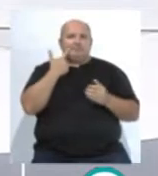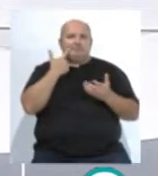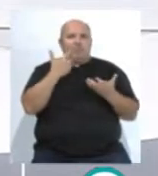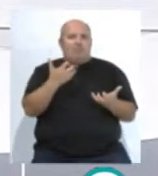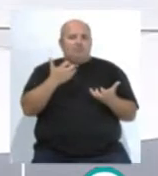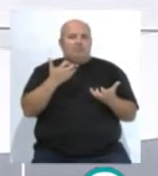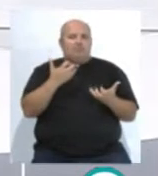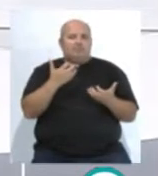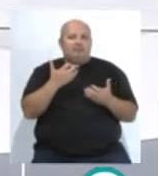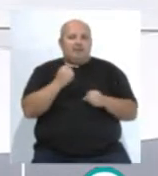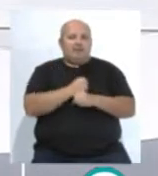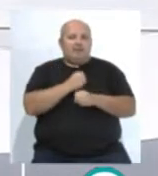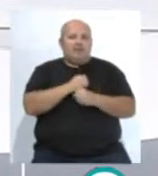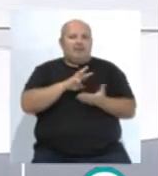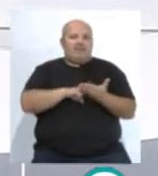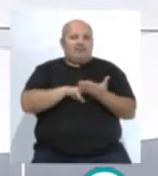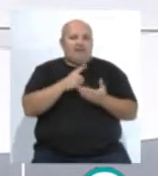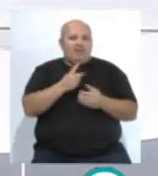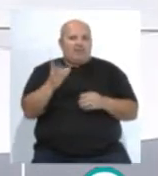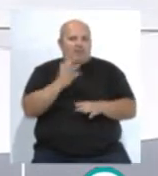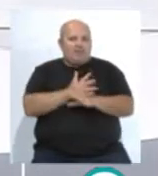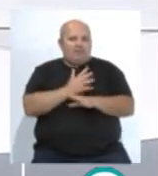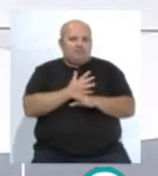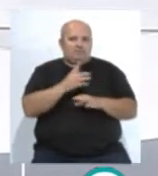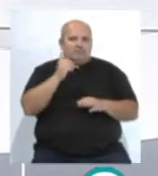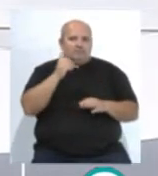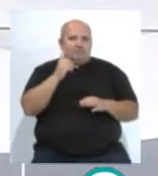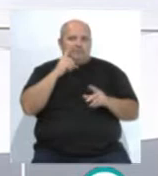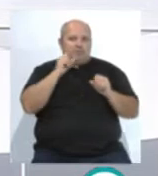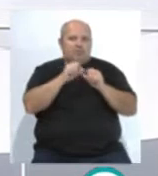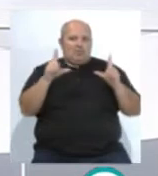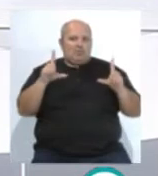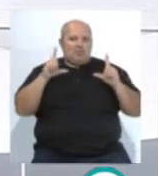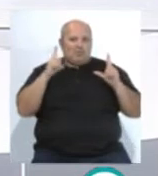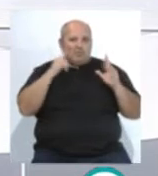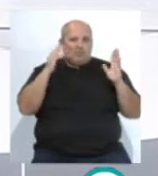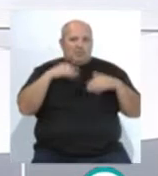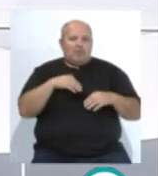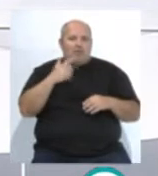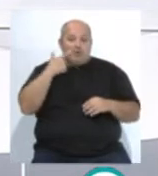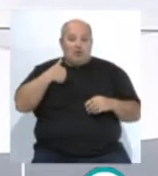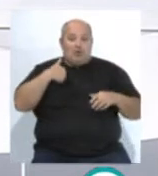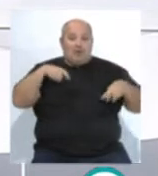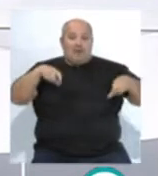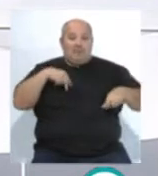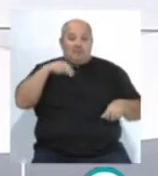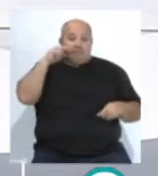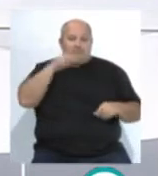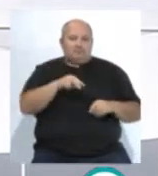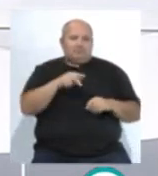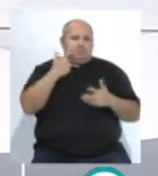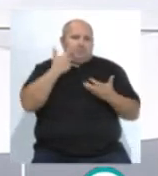absolutamente, sobre todo las labores defensivas de algunos jugadores que no salen en pantalla. Uh-huh. Entonces, pero es un trabajo necesario. Y luego